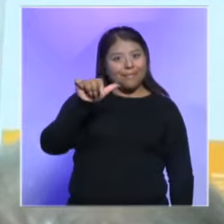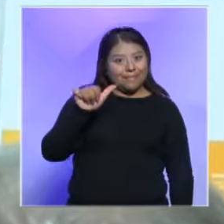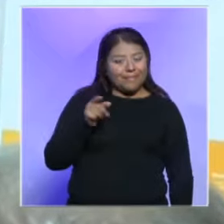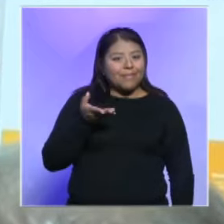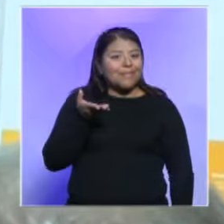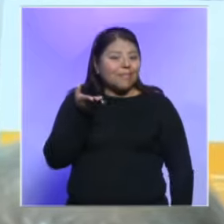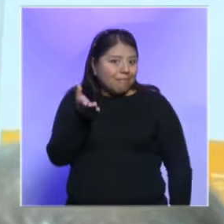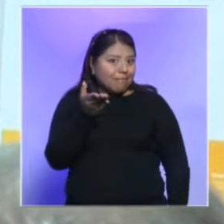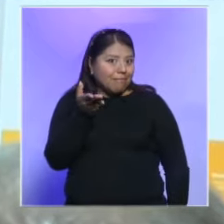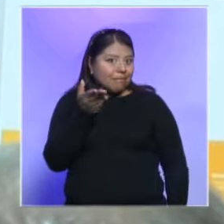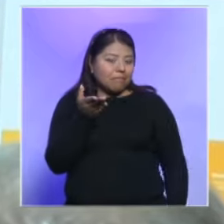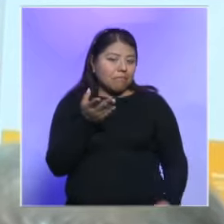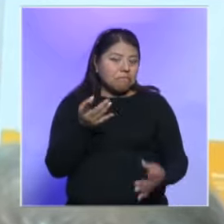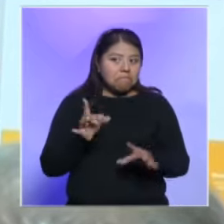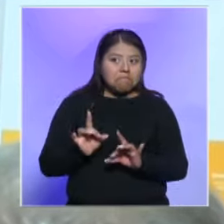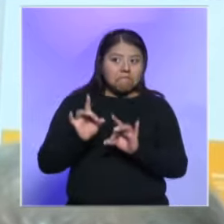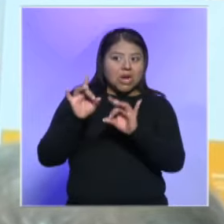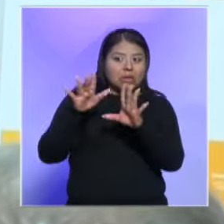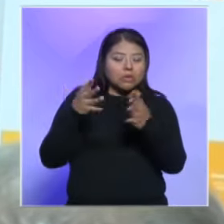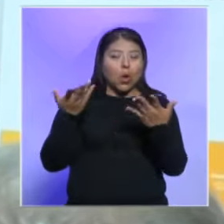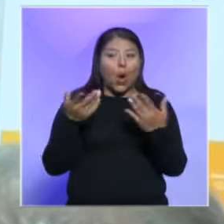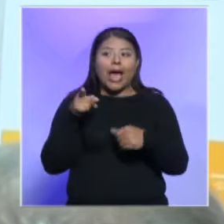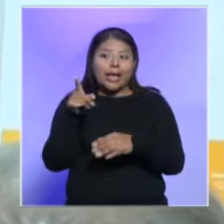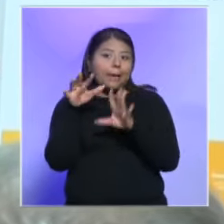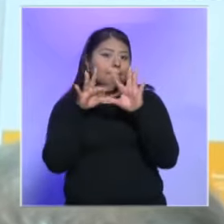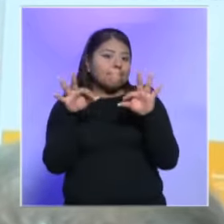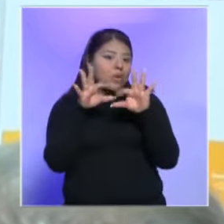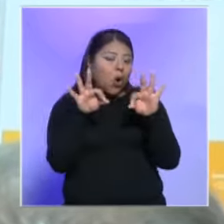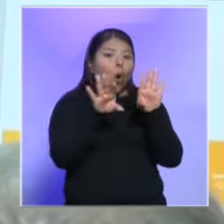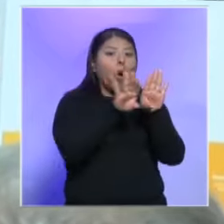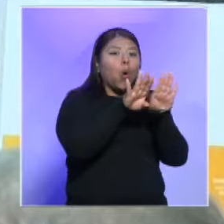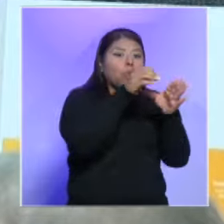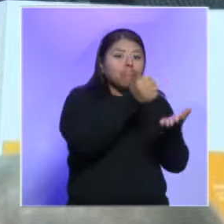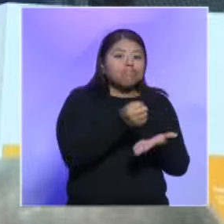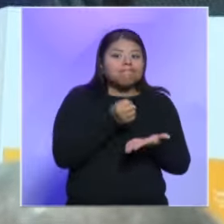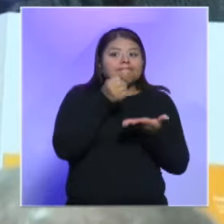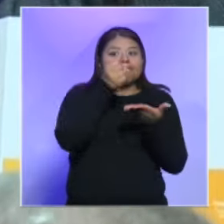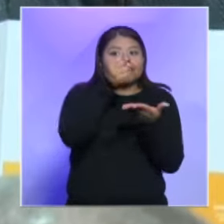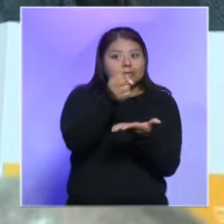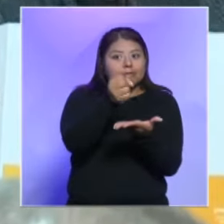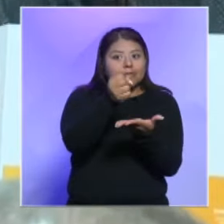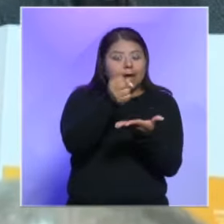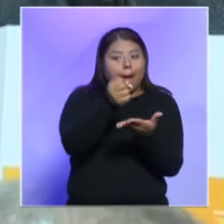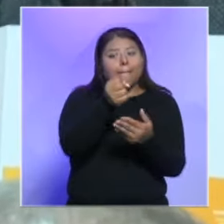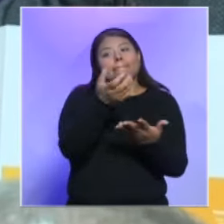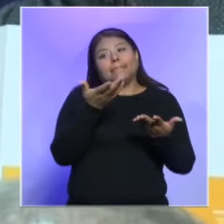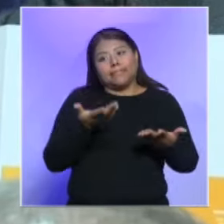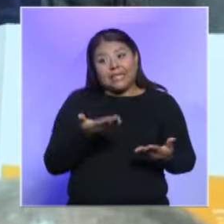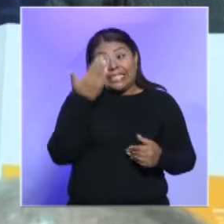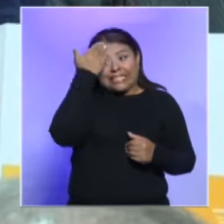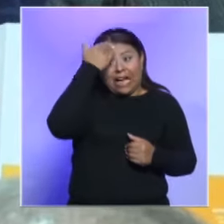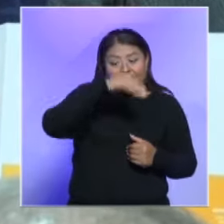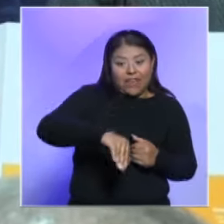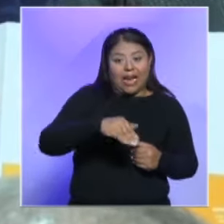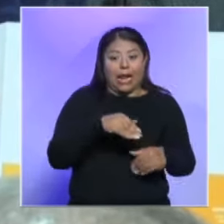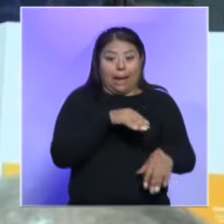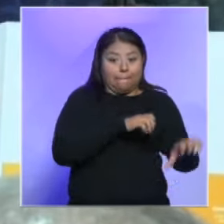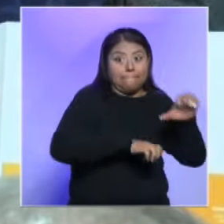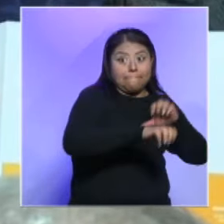comentará, respecto al financiamiento, a la prohibición de tener mayor financiamiento público que privado, que